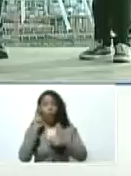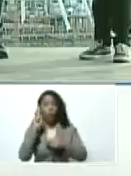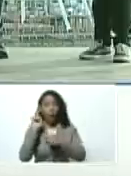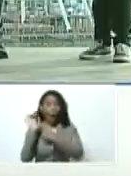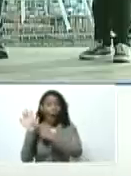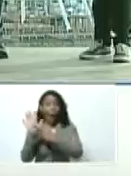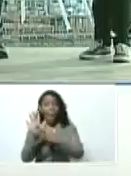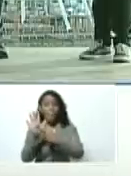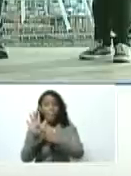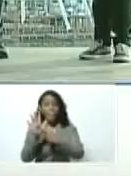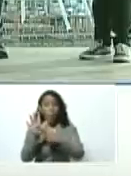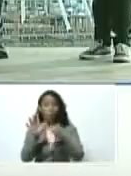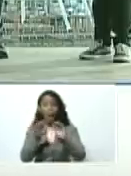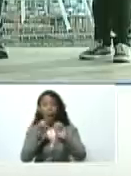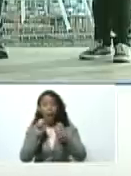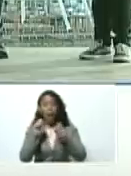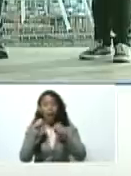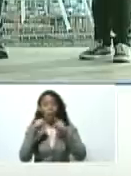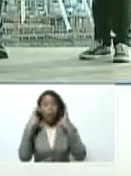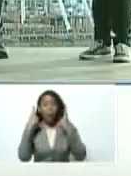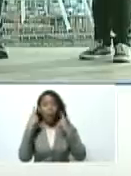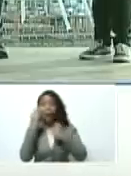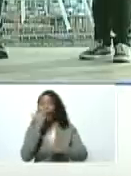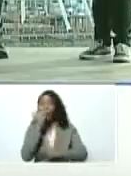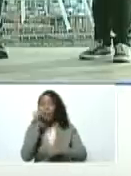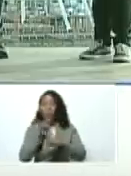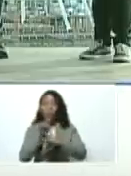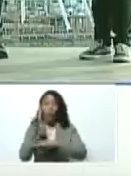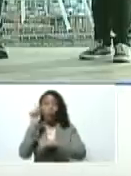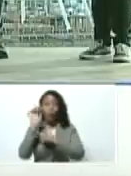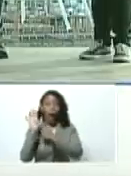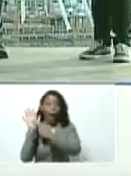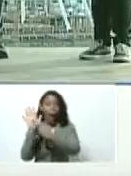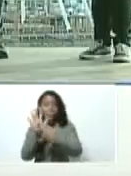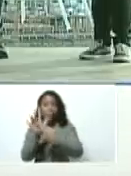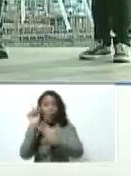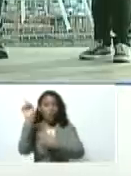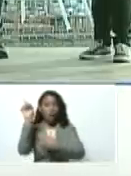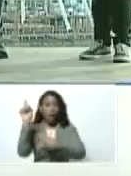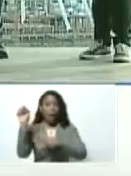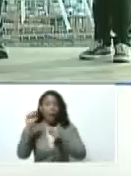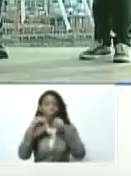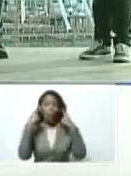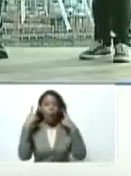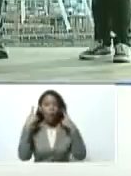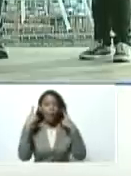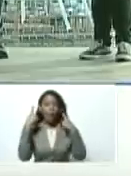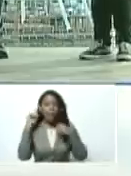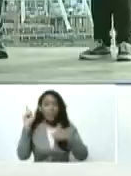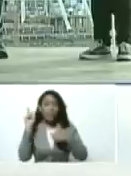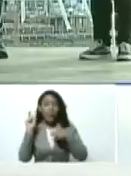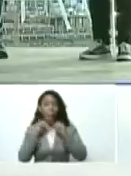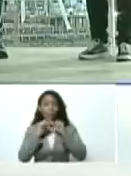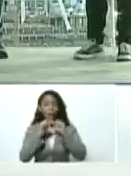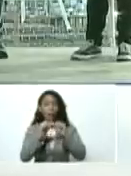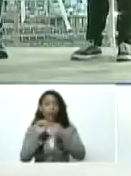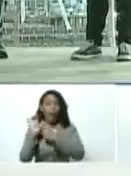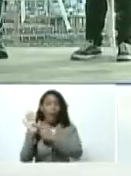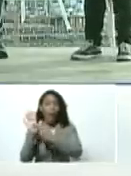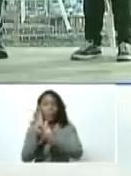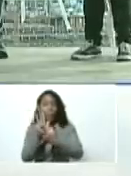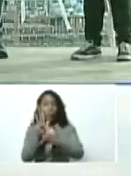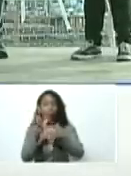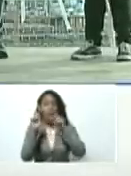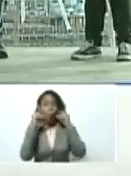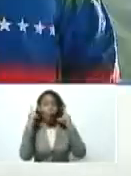Guaira. García Carneiro dejó un ejemplo en La Guaira. Y Terán mantiene el ejemplo en La